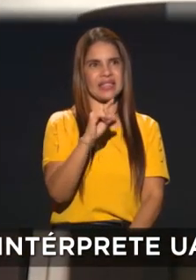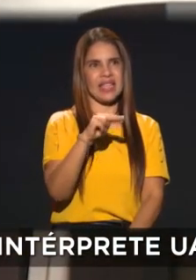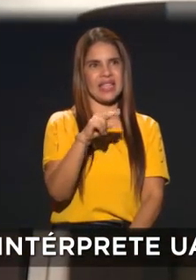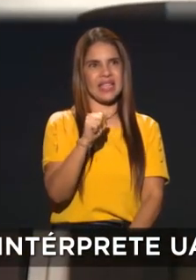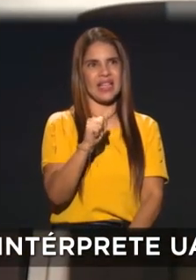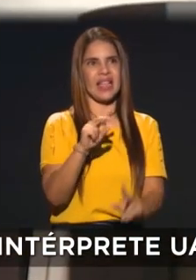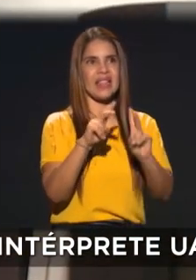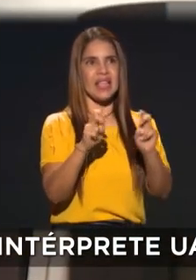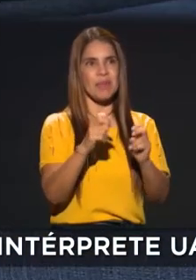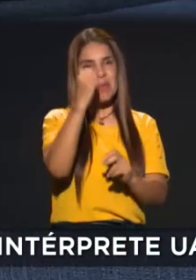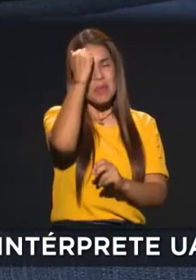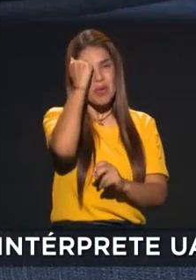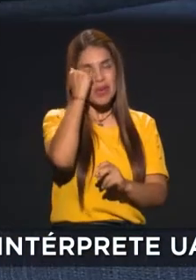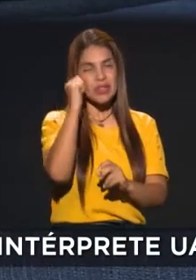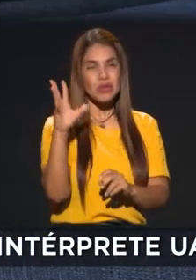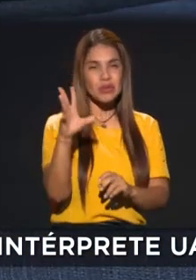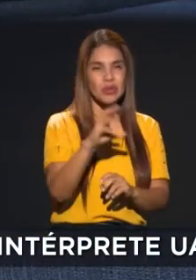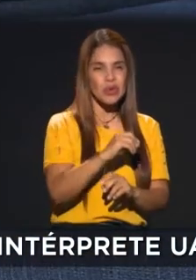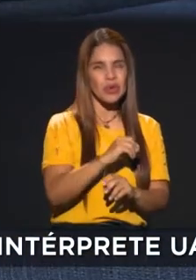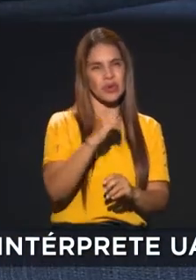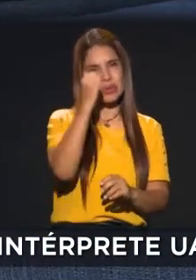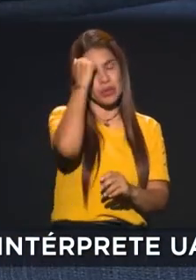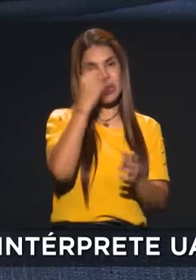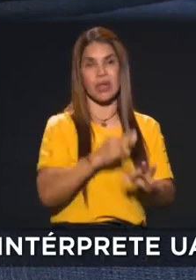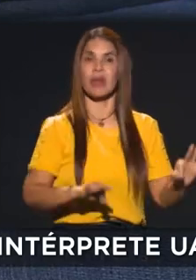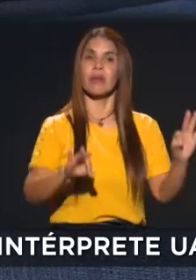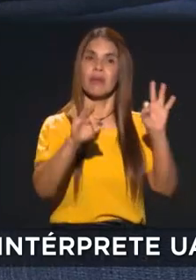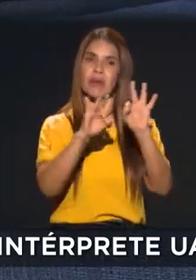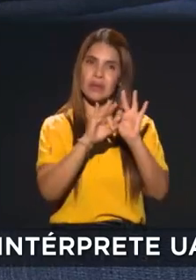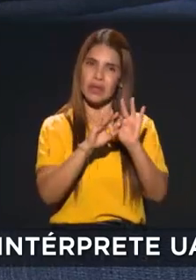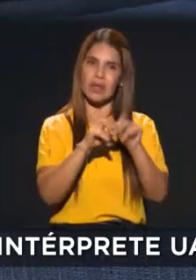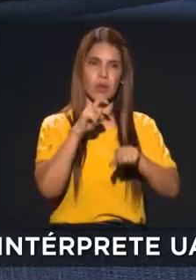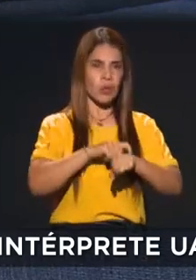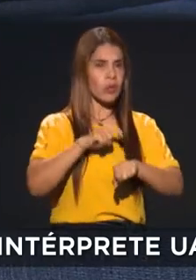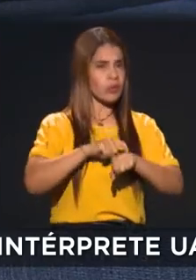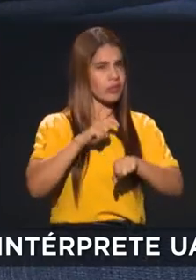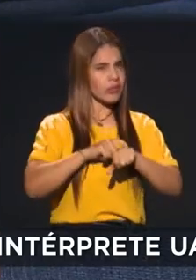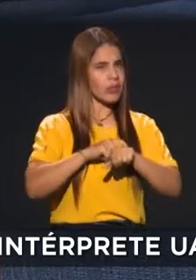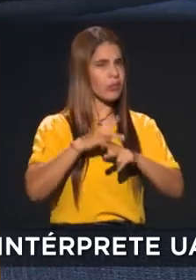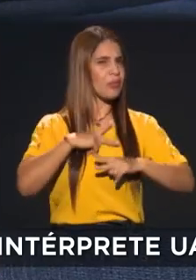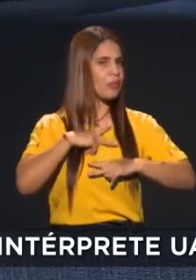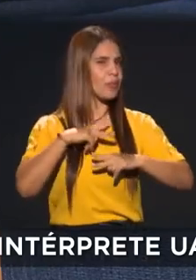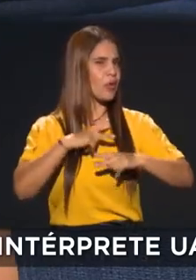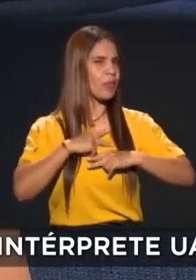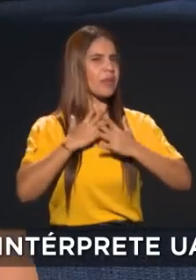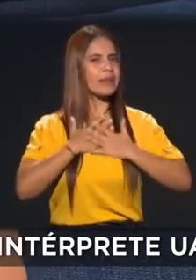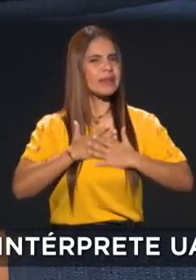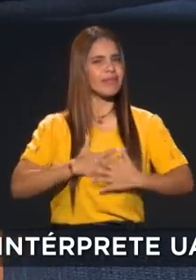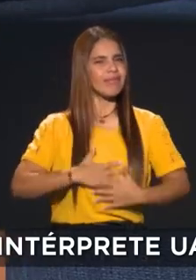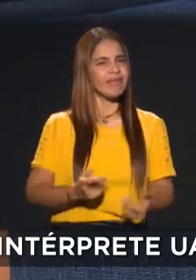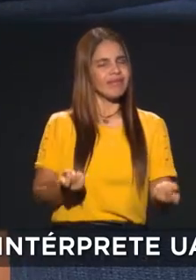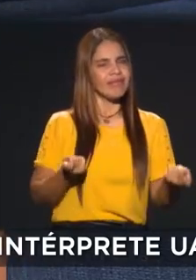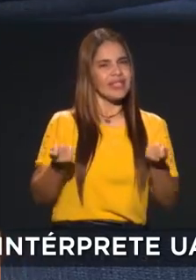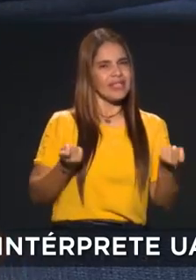yoga y por qué los profesores, atención, todos los docentes, es muy importante que se dediquen un espacio también para tranquilizar,